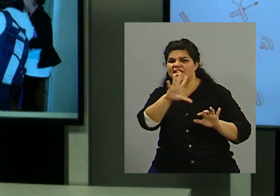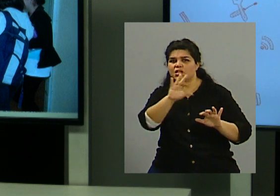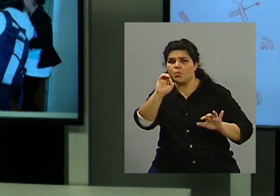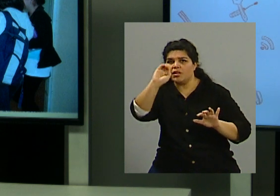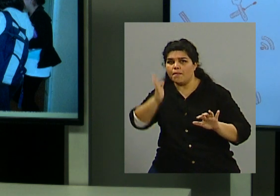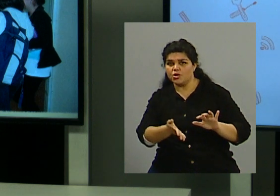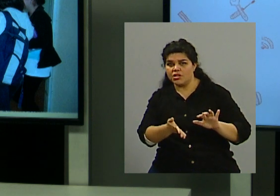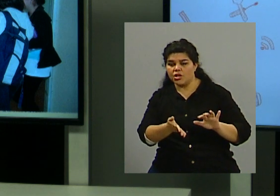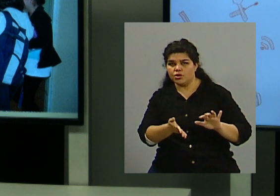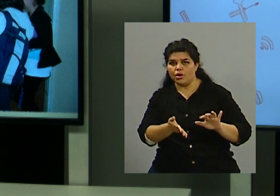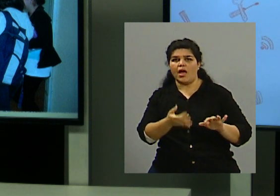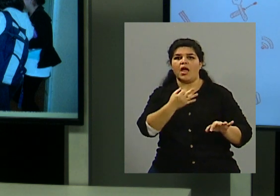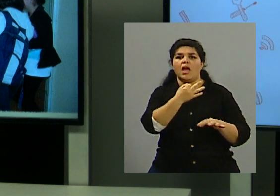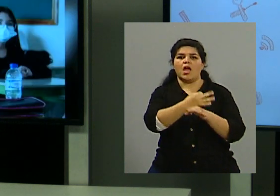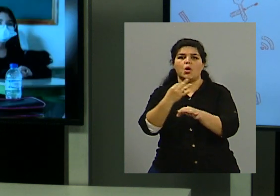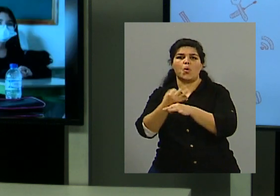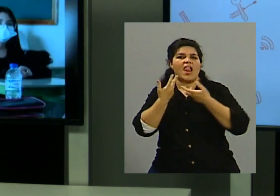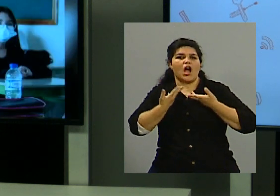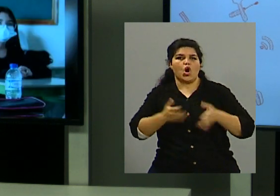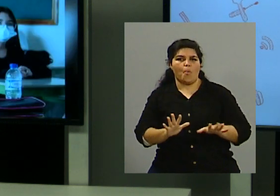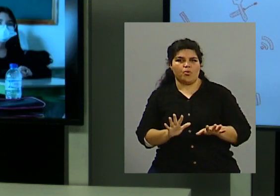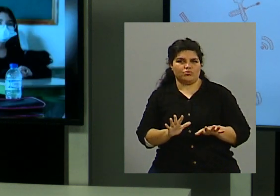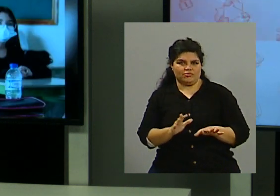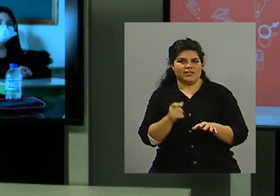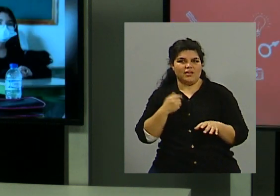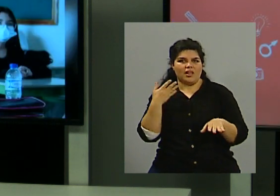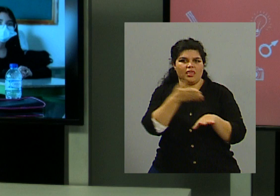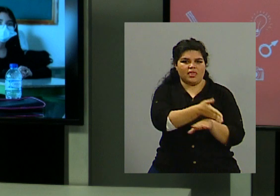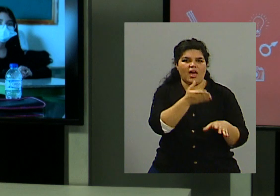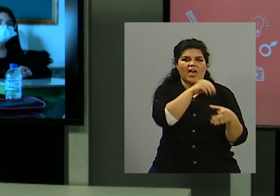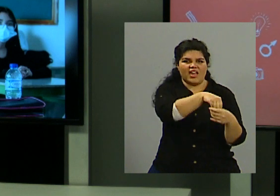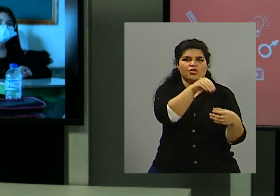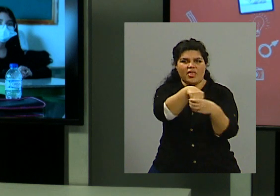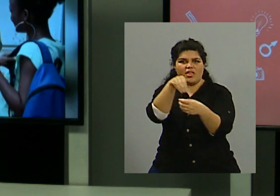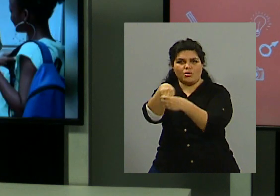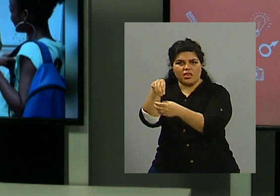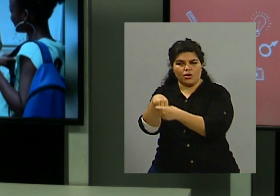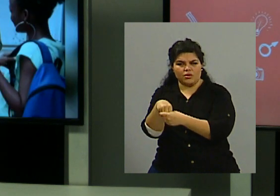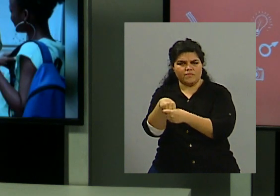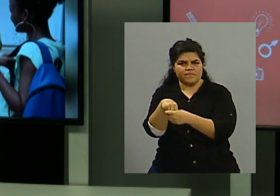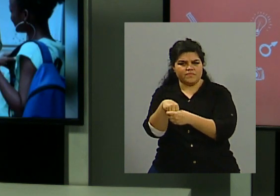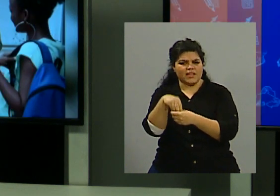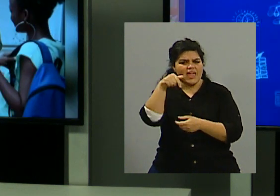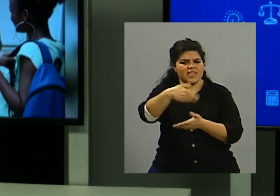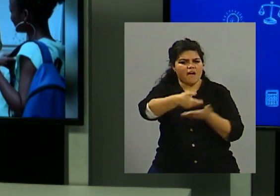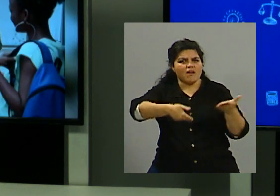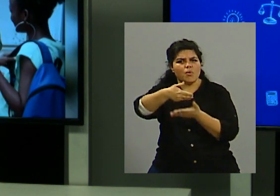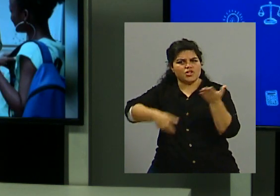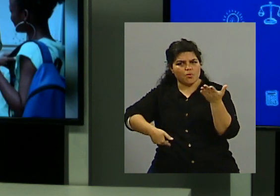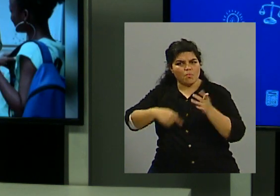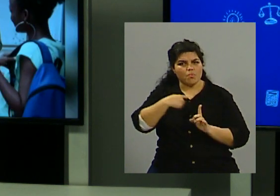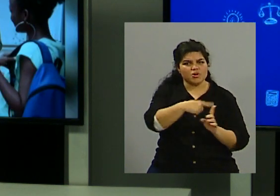matriculados en escuelas comunes. ¿Qué evaluación hace de esta cifra en este marco? ¿Es una evaluación